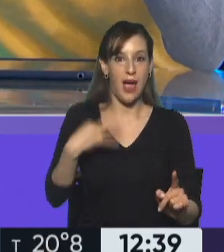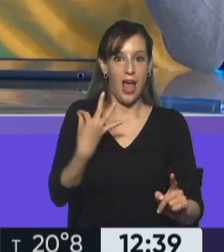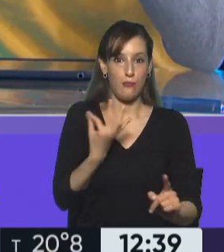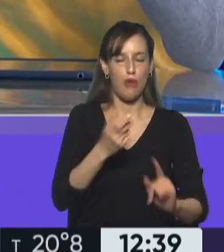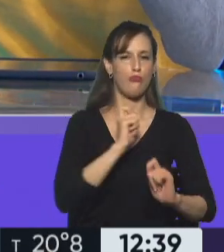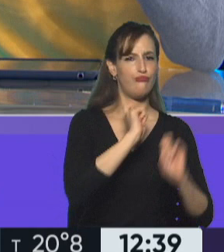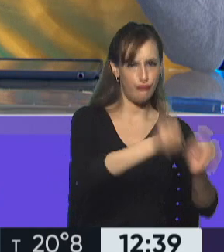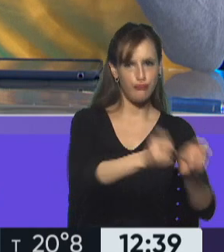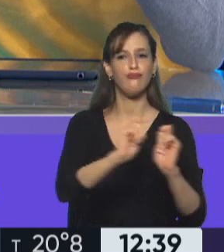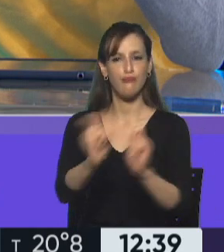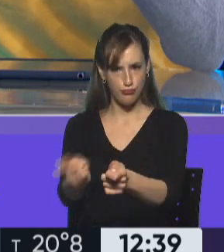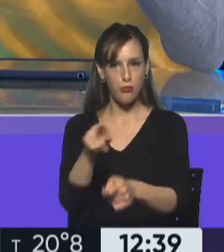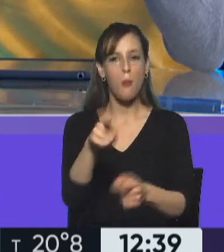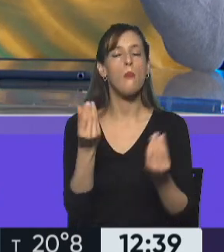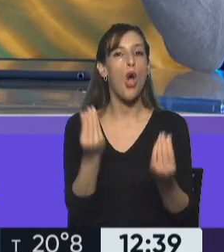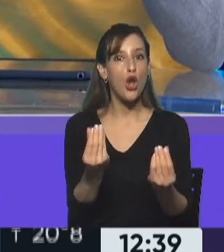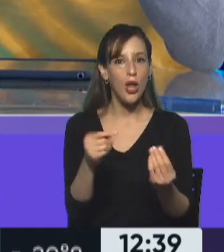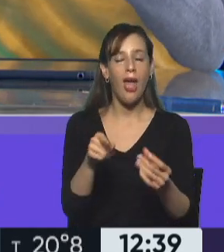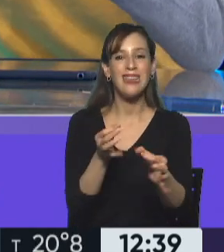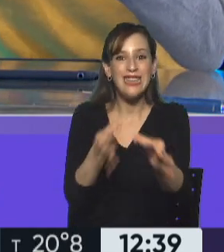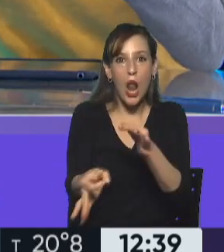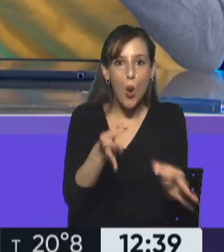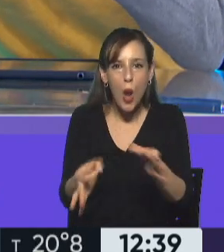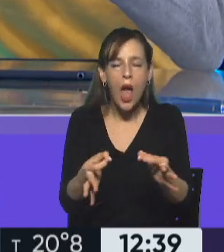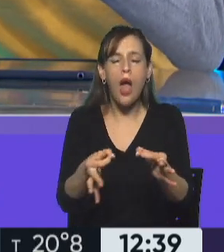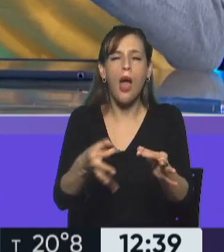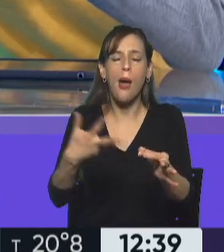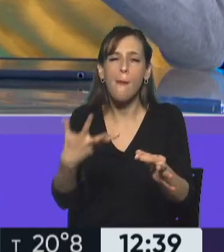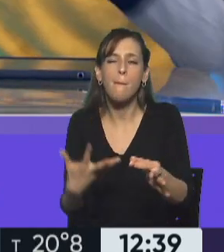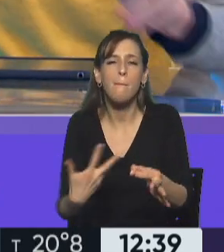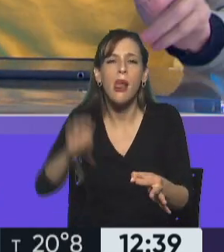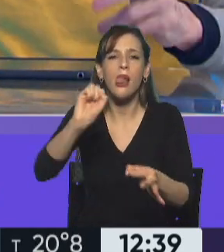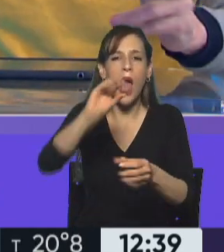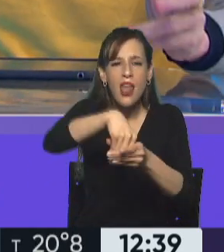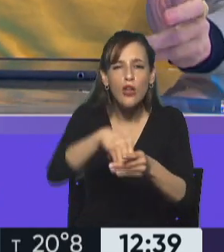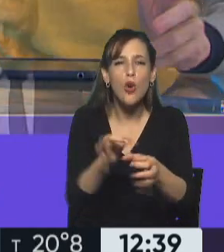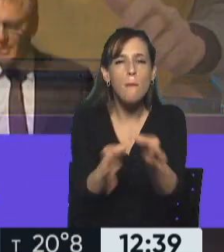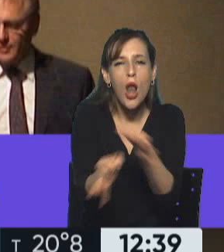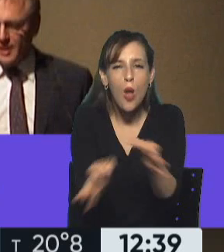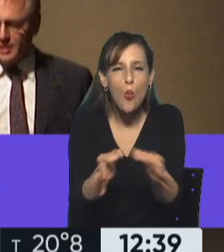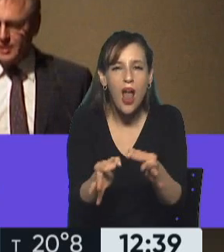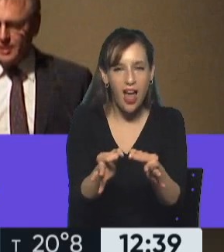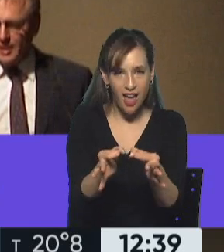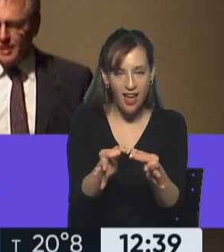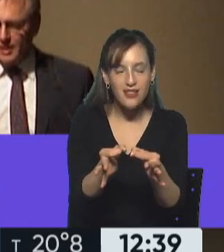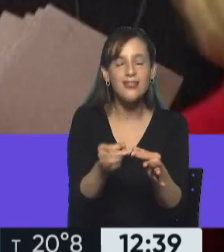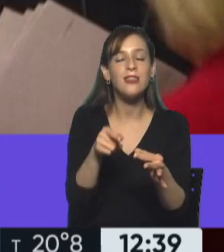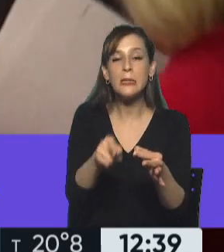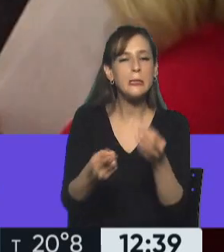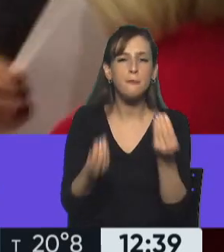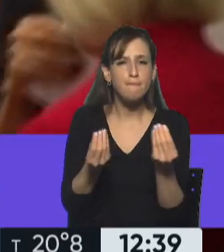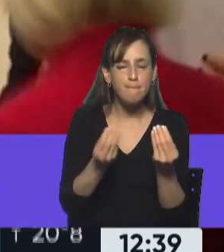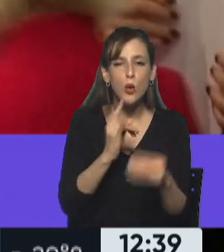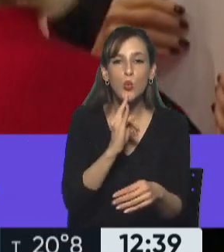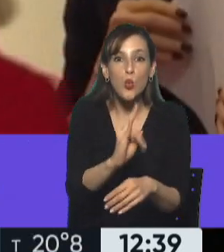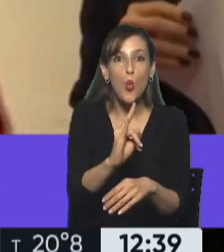unas moléculas en las células que les llaman transducción es traductores son moléculas que